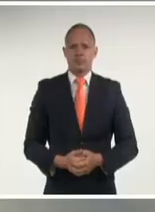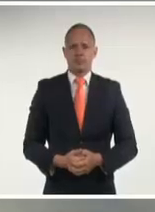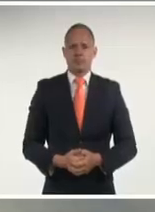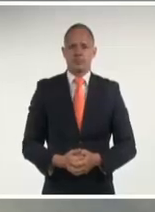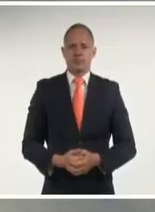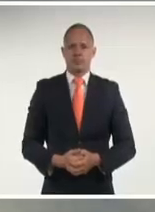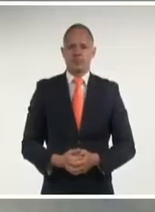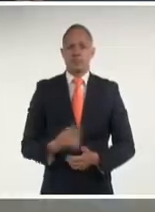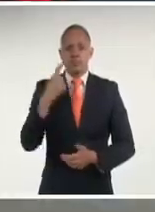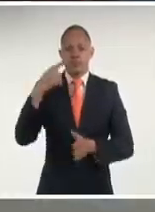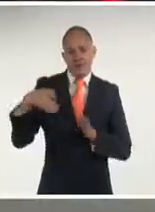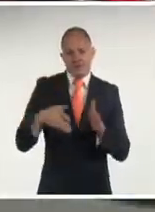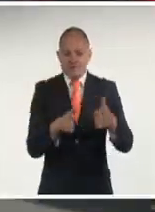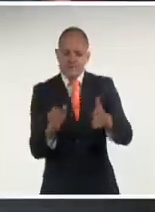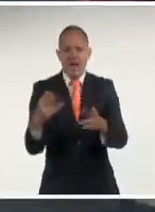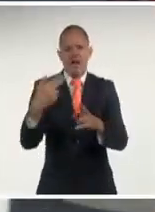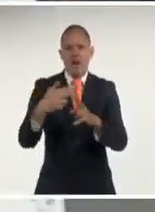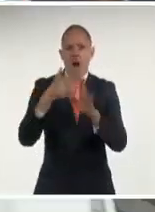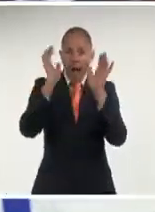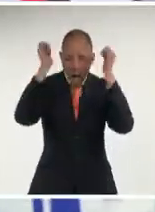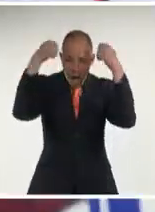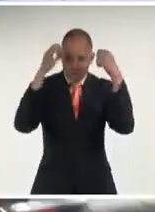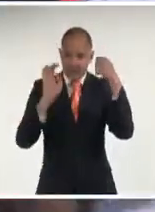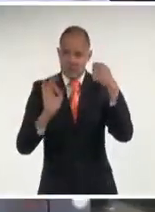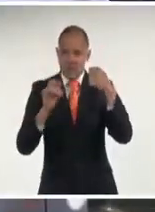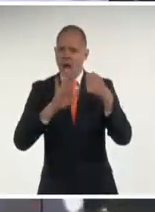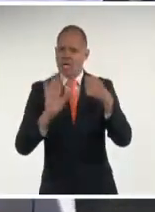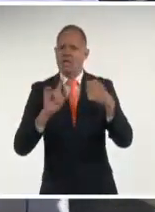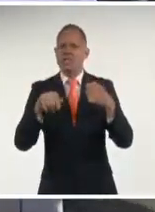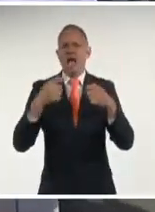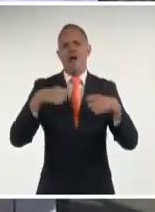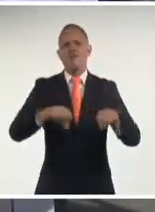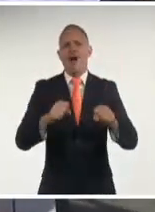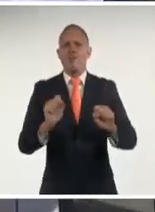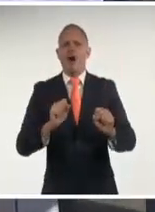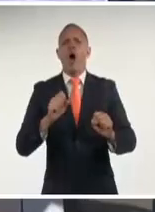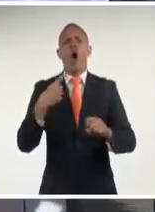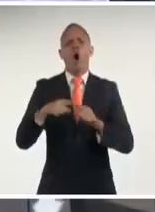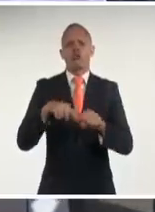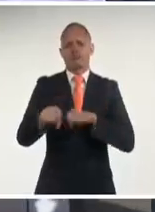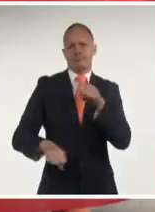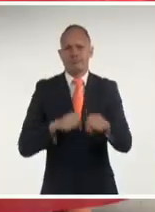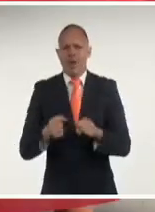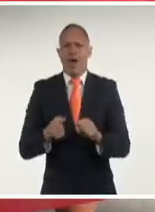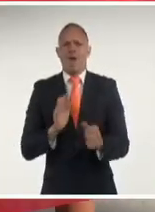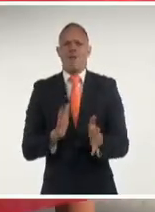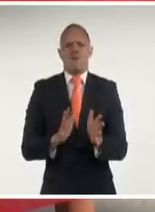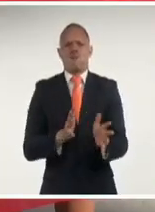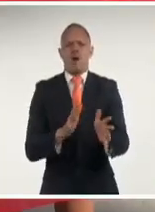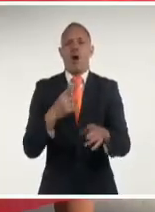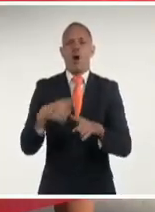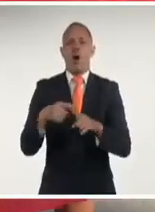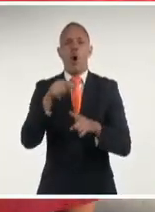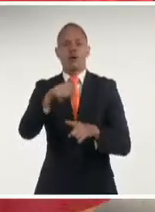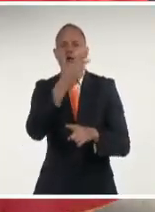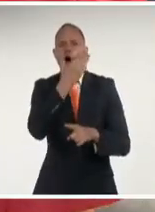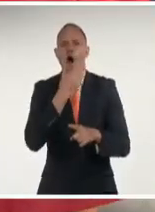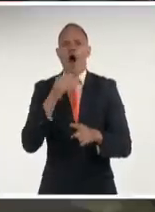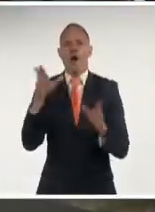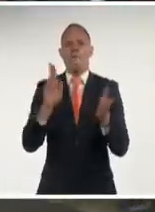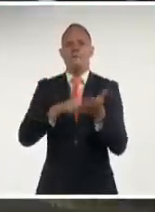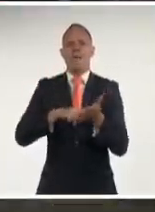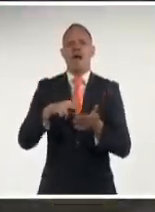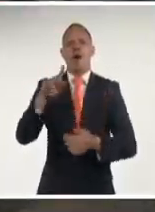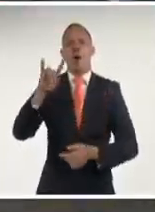La avenida Camilo Cienfuegos de Guantánamo recibió con una bicicletada a miembros de la Federación Estudiantil Universitaria, la Unión de